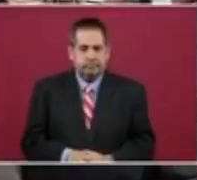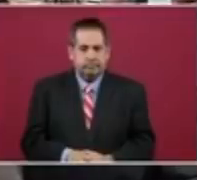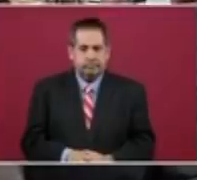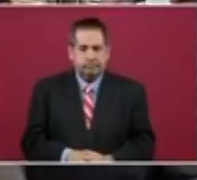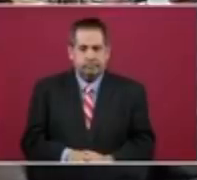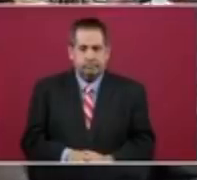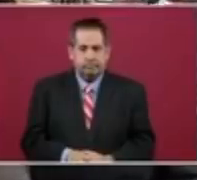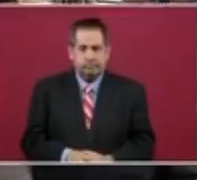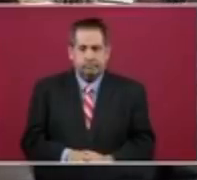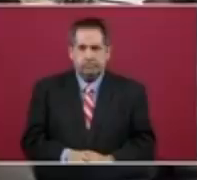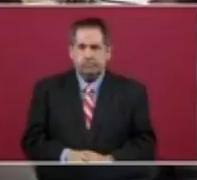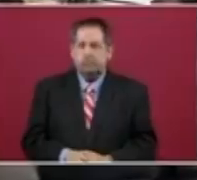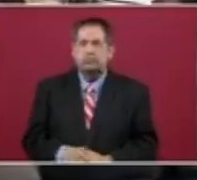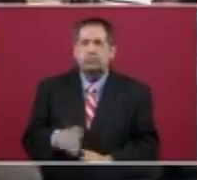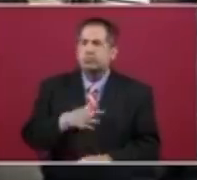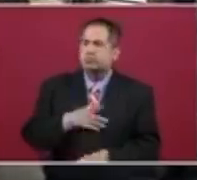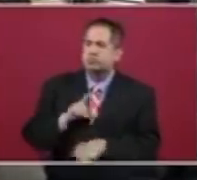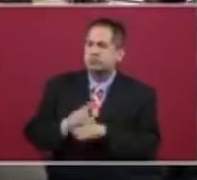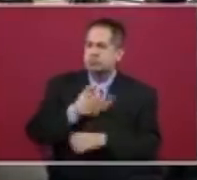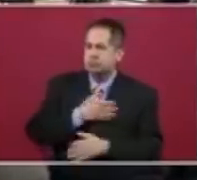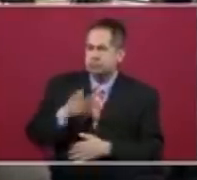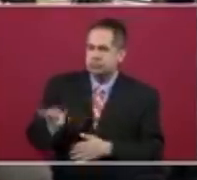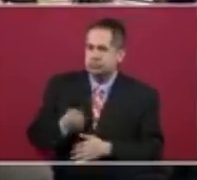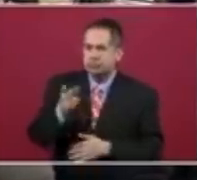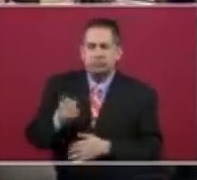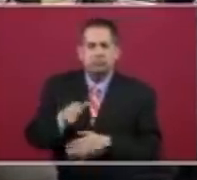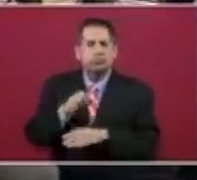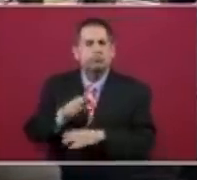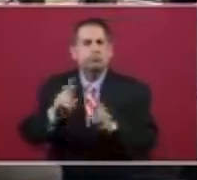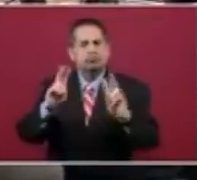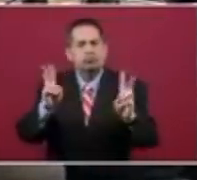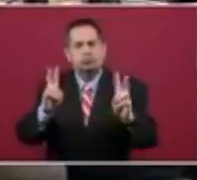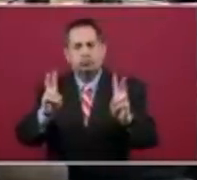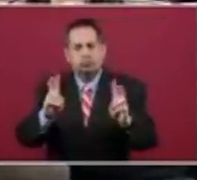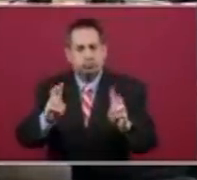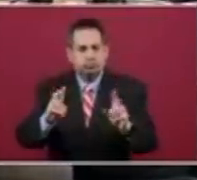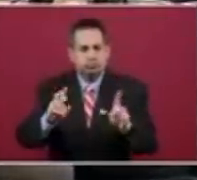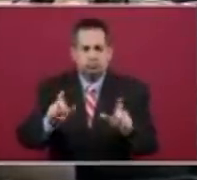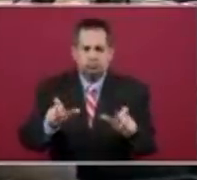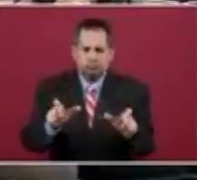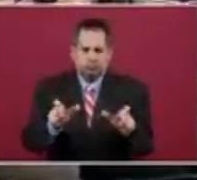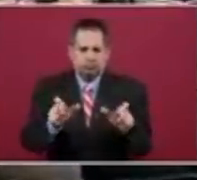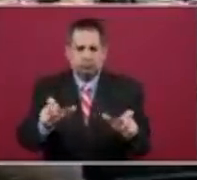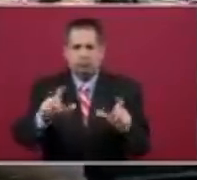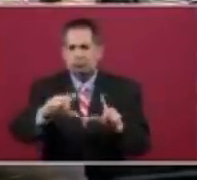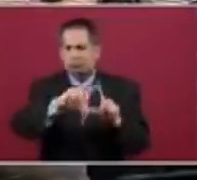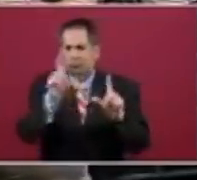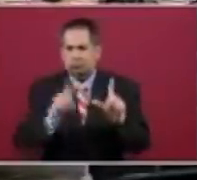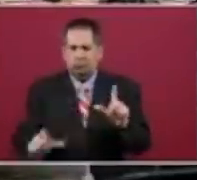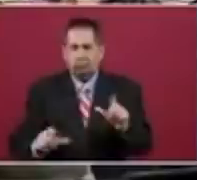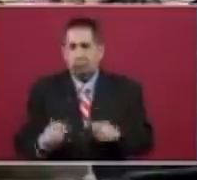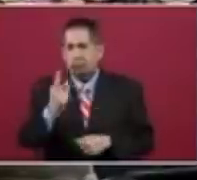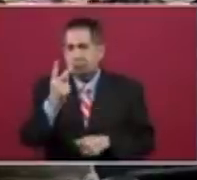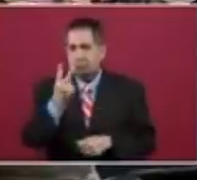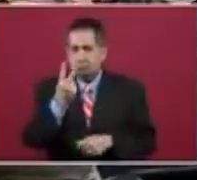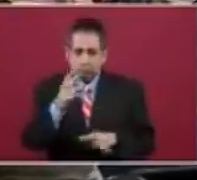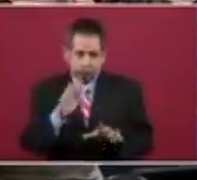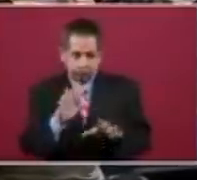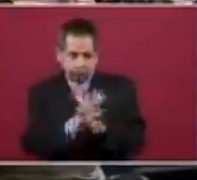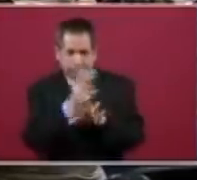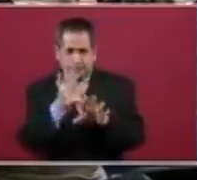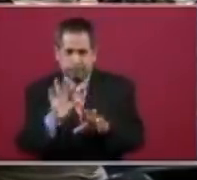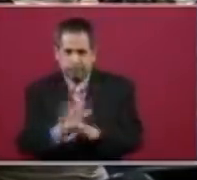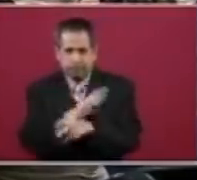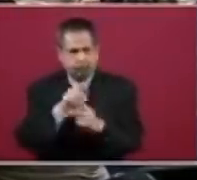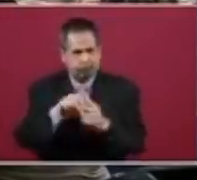Buenos días, presidente. Preguntarle sobre el tema de la Guardia Nacional y estas dos modificaciones que se hacen